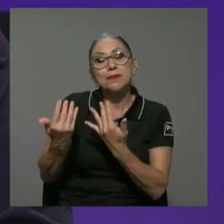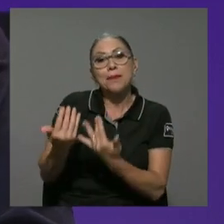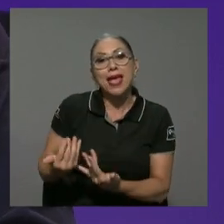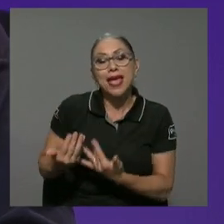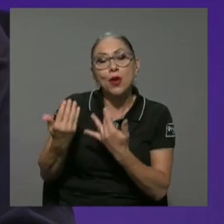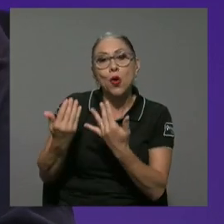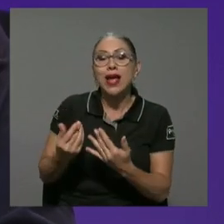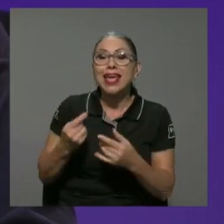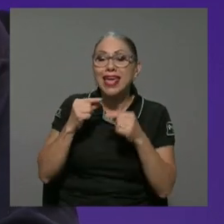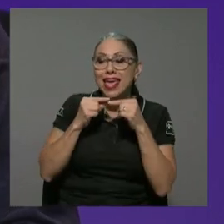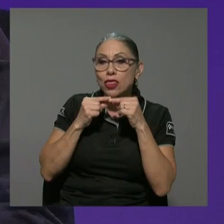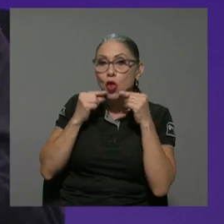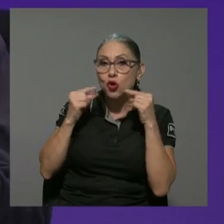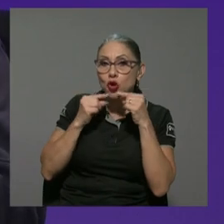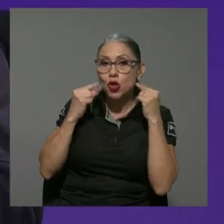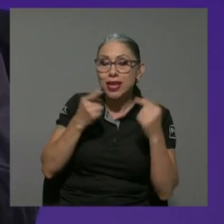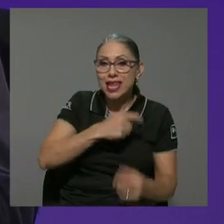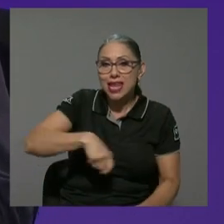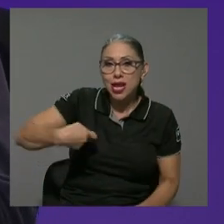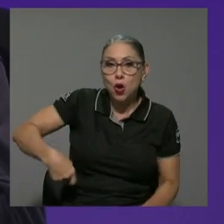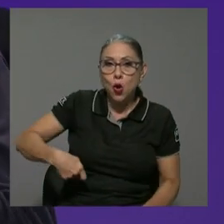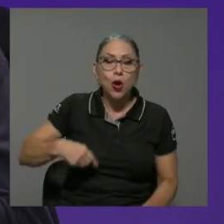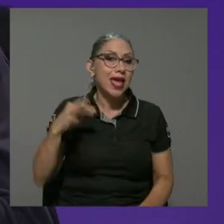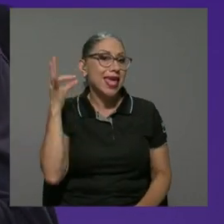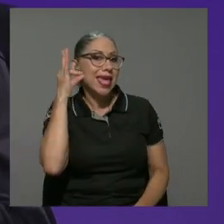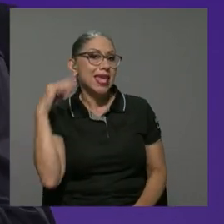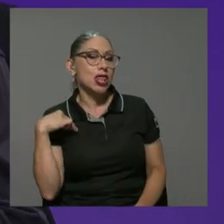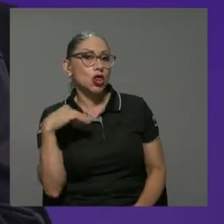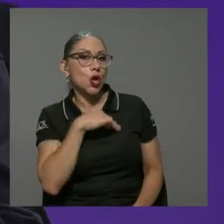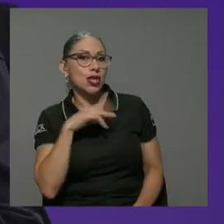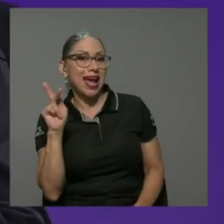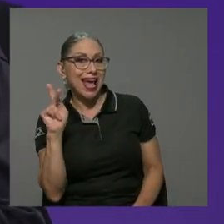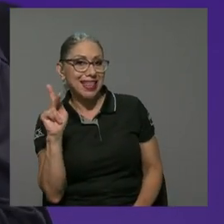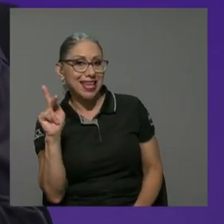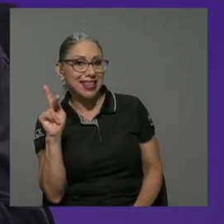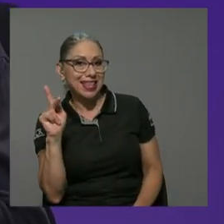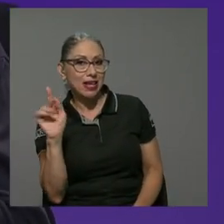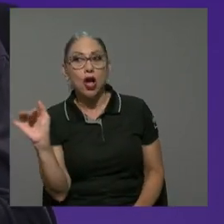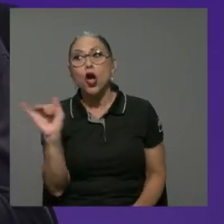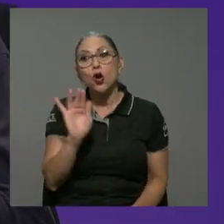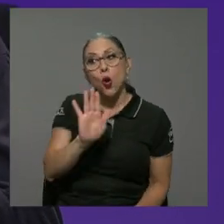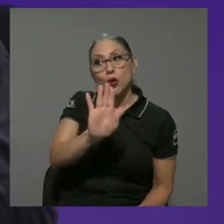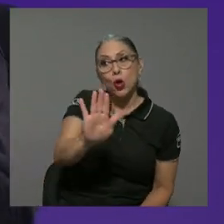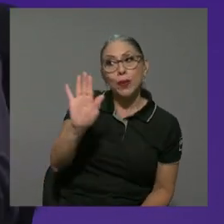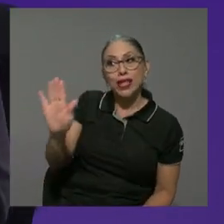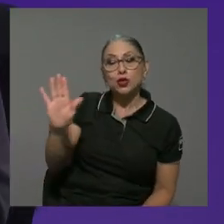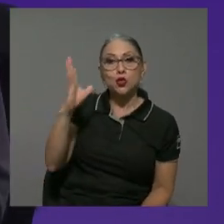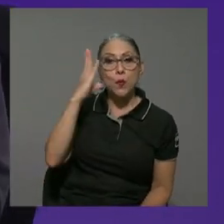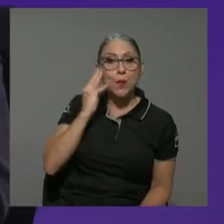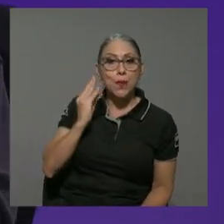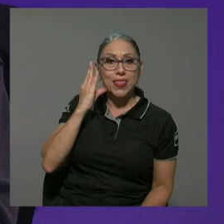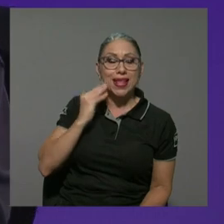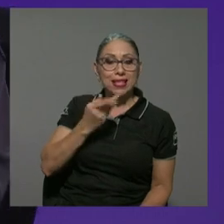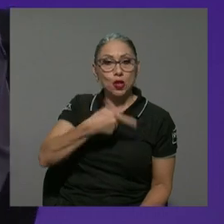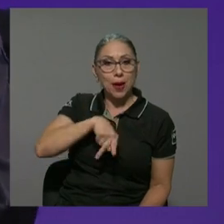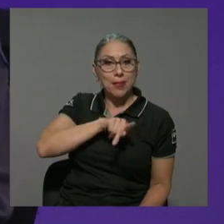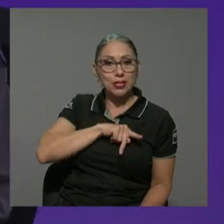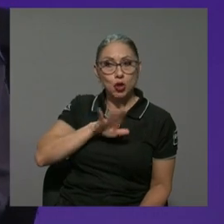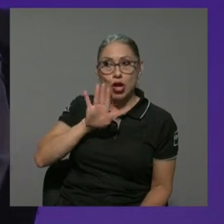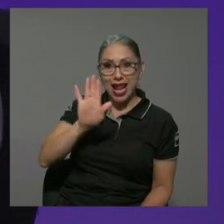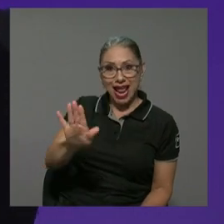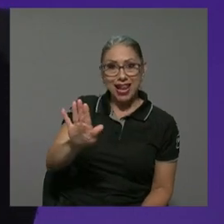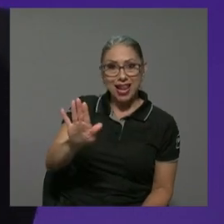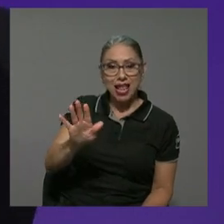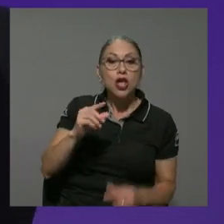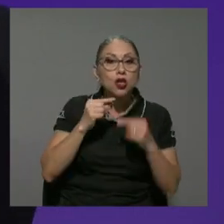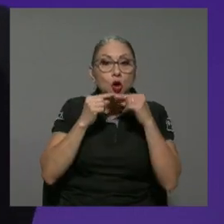Catherine, digamos, en nombre de su propia trayectoria personal, aunque fuera, es decir, don Rodrigo no deja de